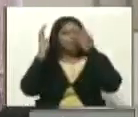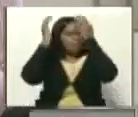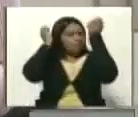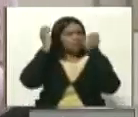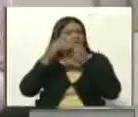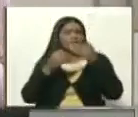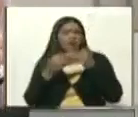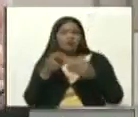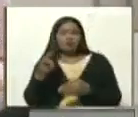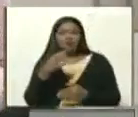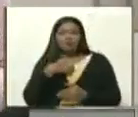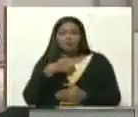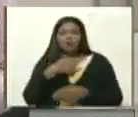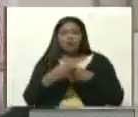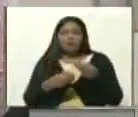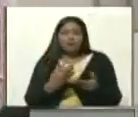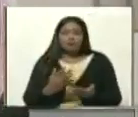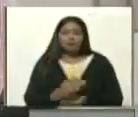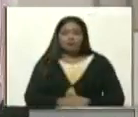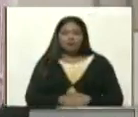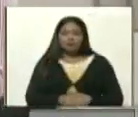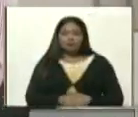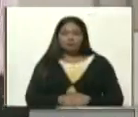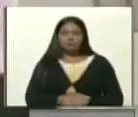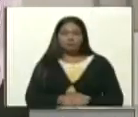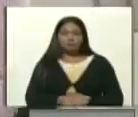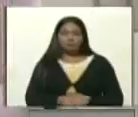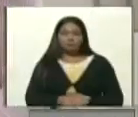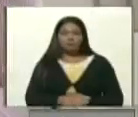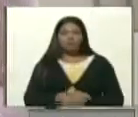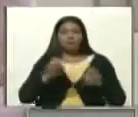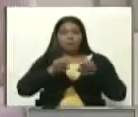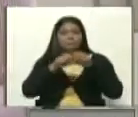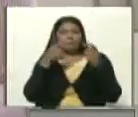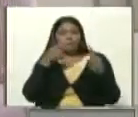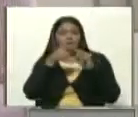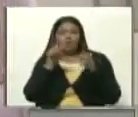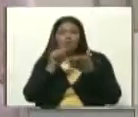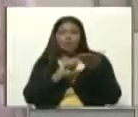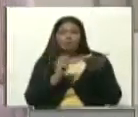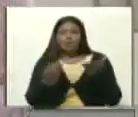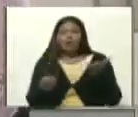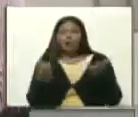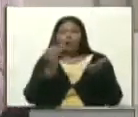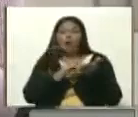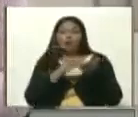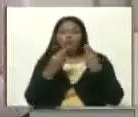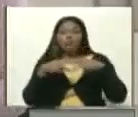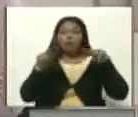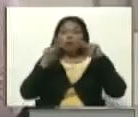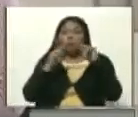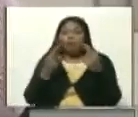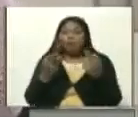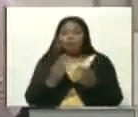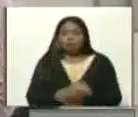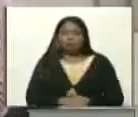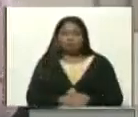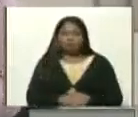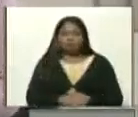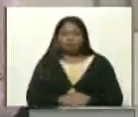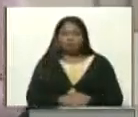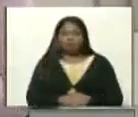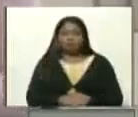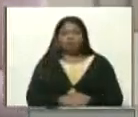diplomático esto no había ocurrido, además entonces violando de manera directa la Convención de Viena y evidentemente el derecho